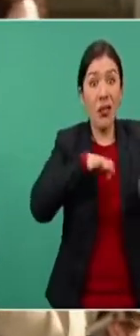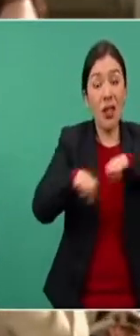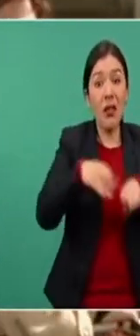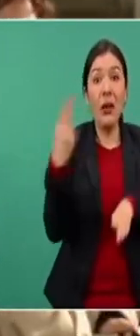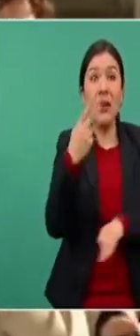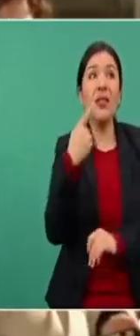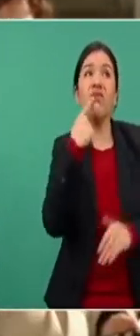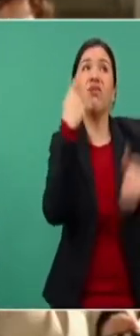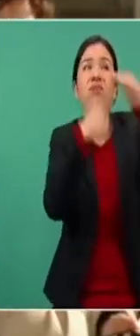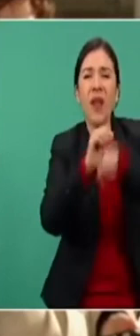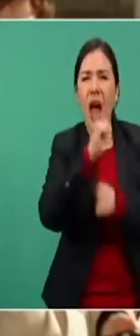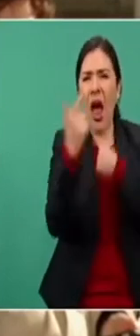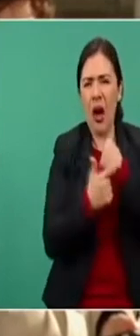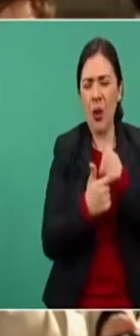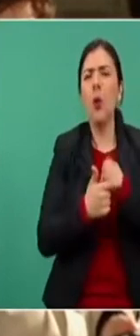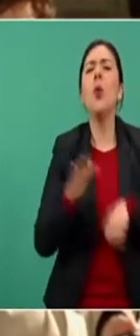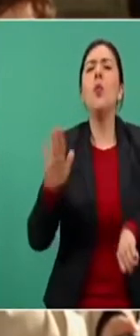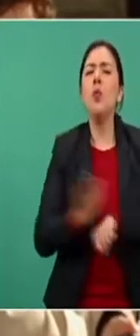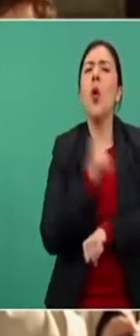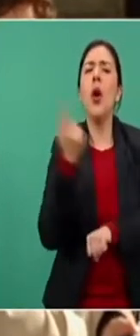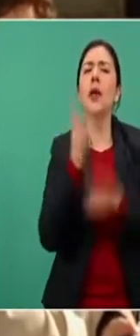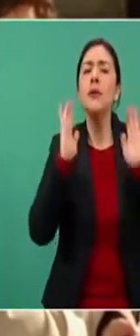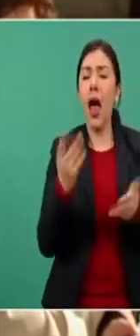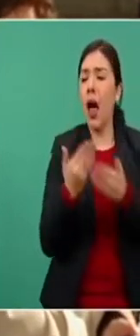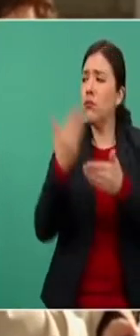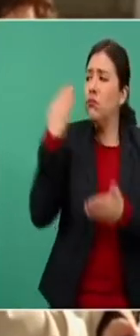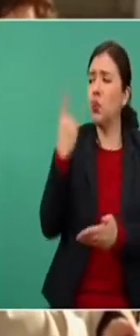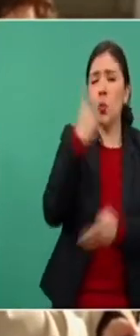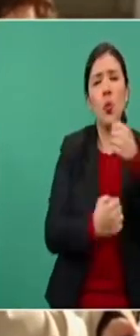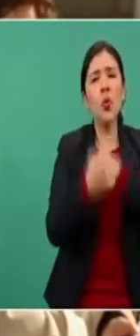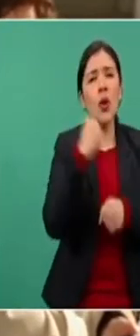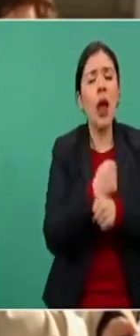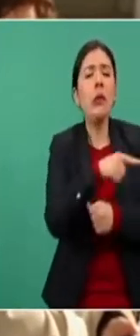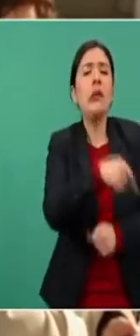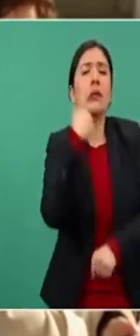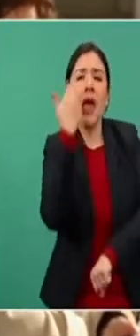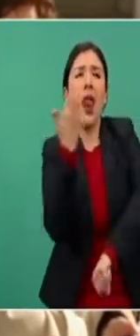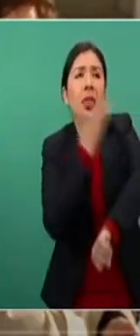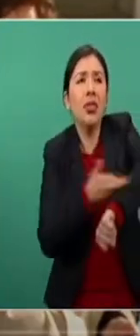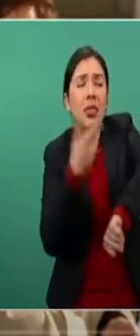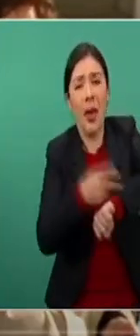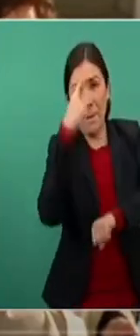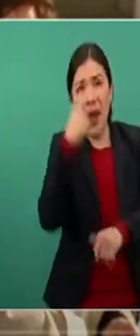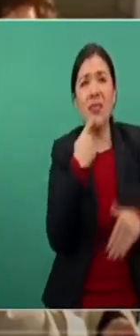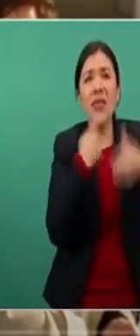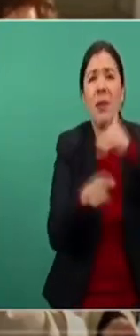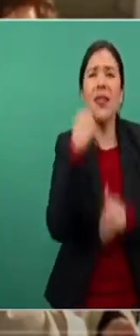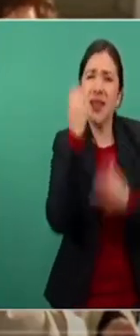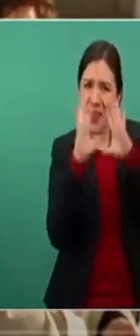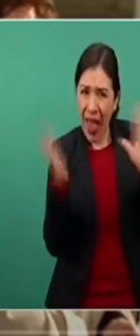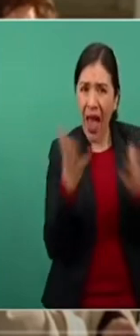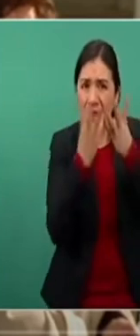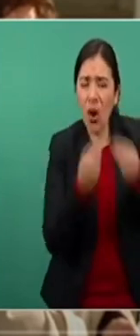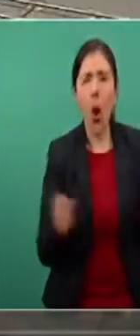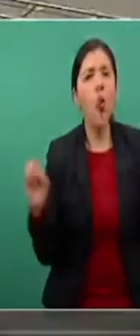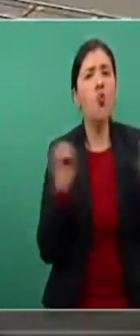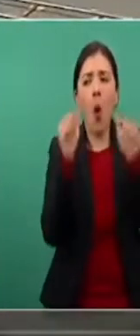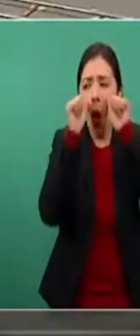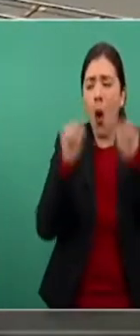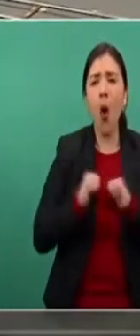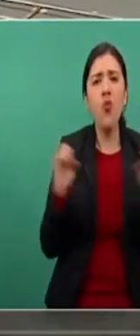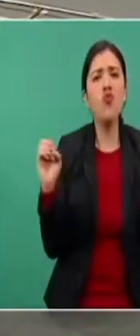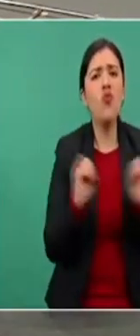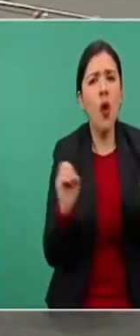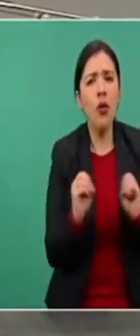países, porque después de un año de intentar solucionar las demandas que tienen, no se les escuchó. Se